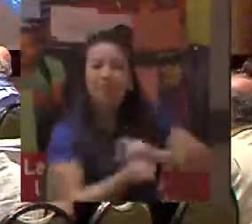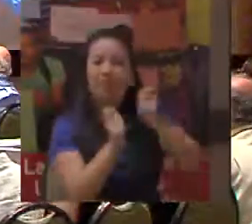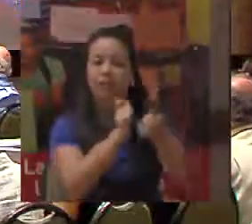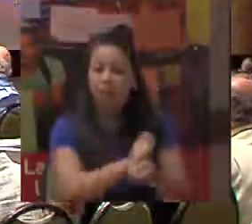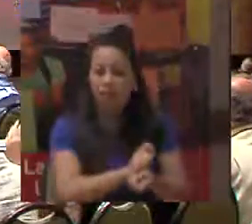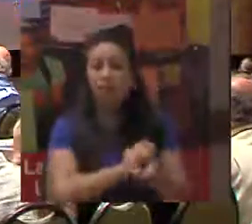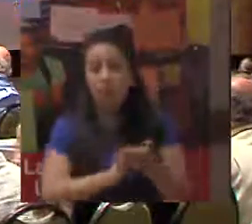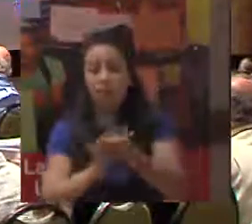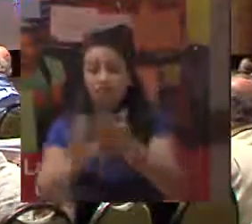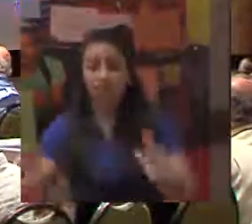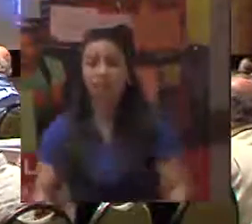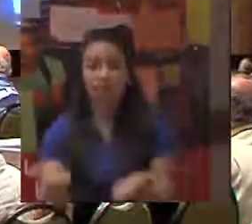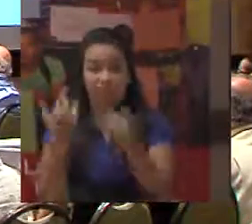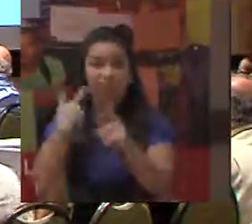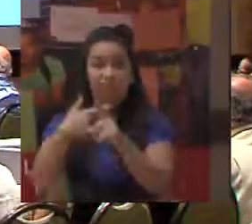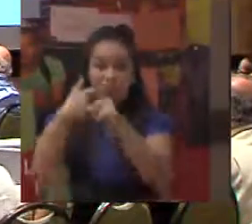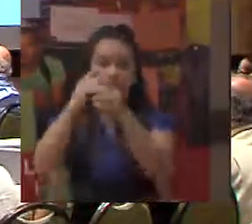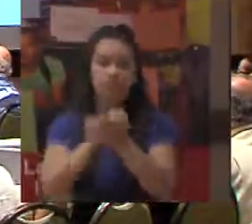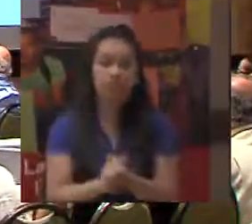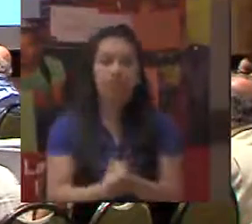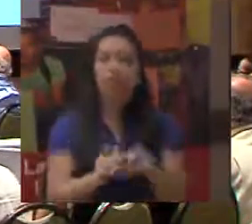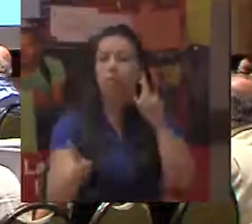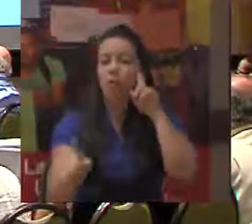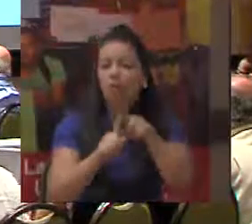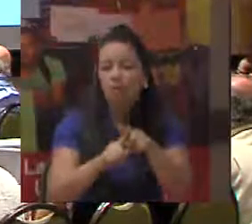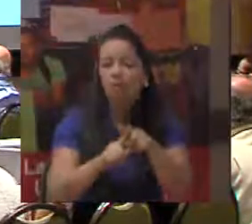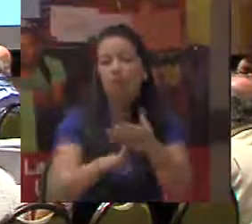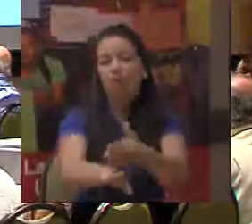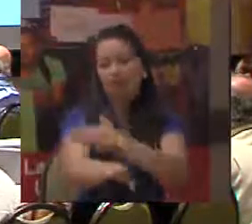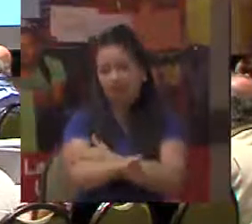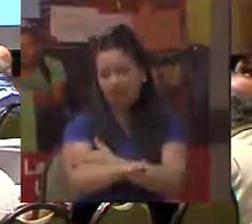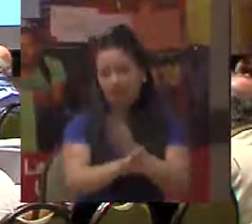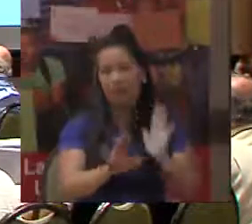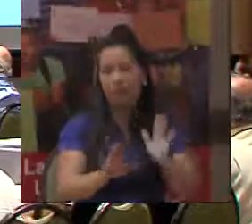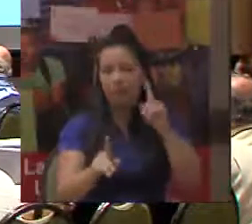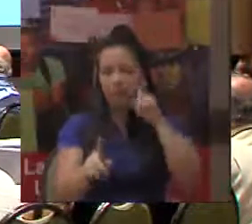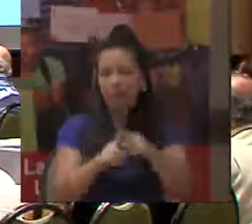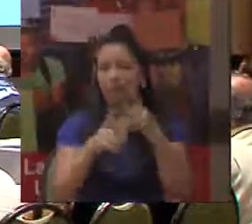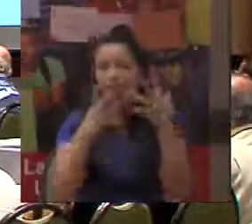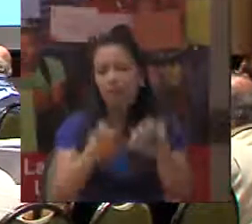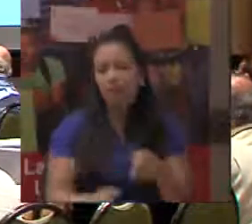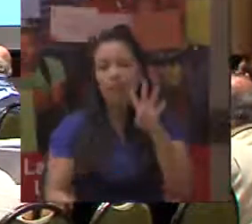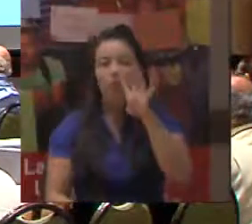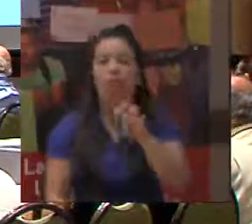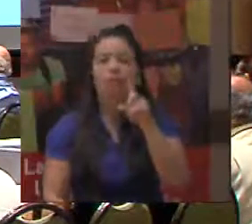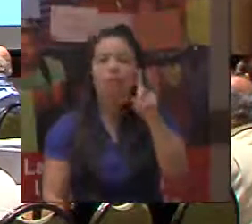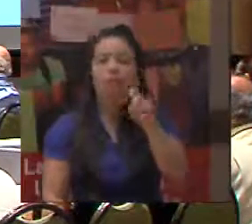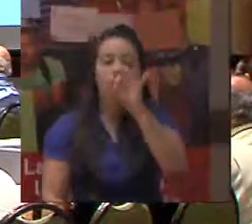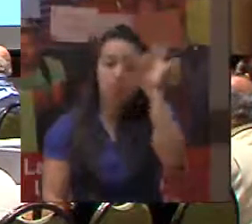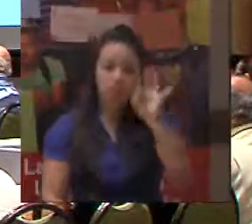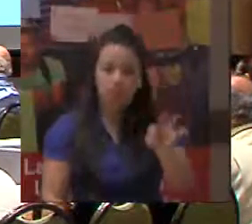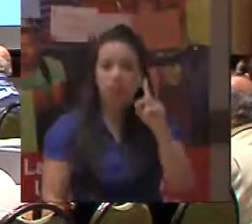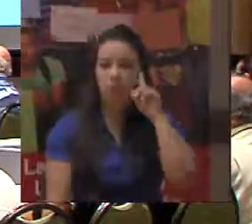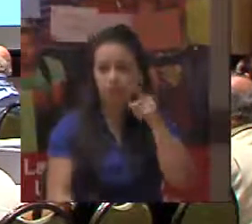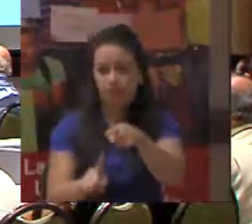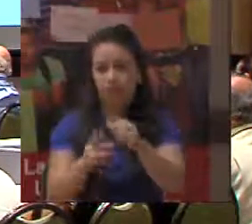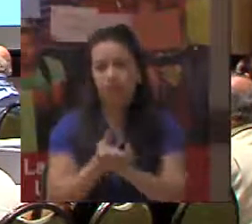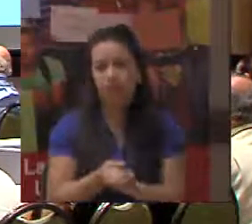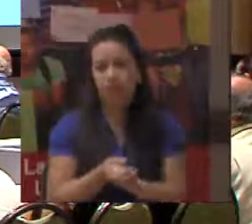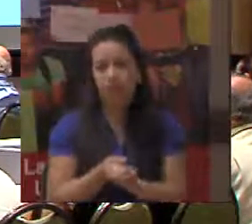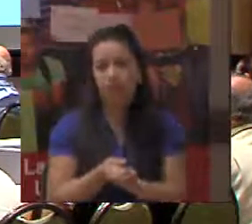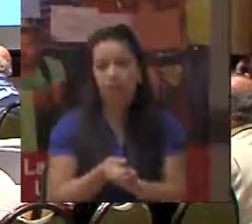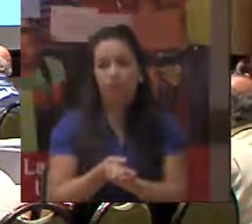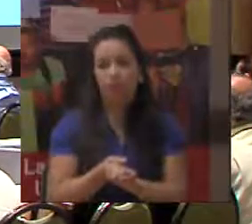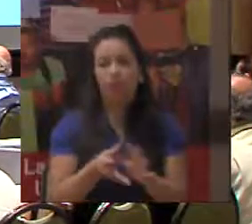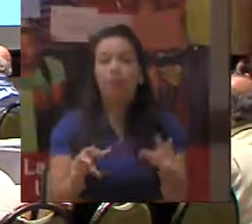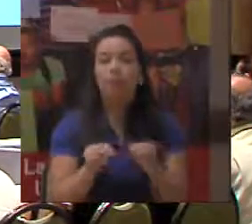entidad. Cumplir con las metas de ejecución propuestas ante el sector en un 96%. Alistarnos a la